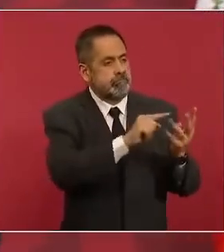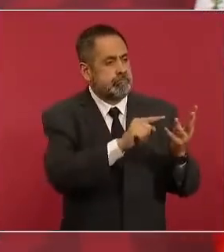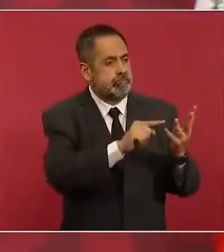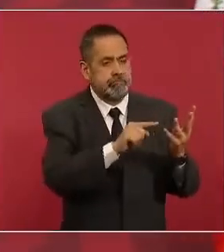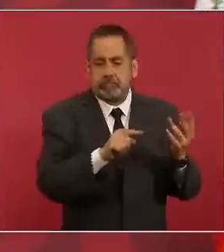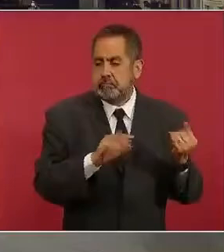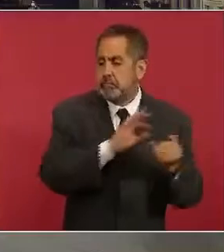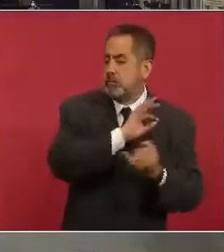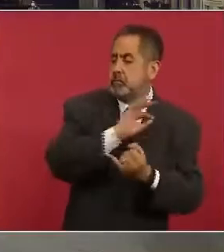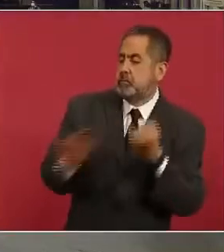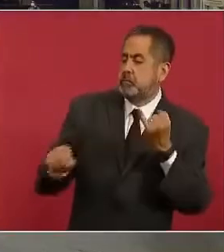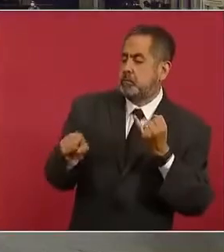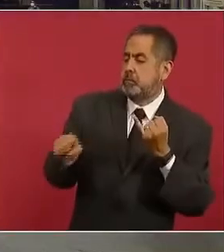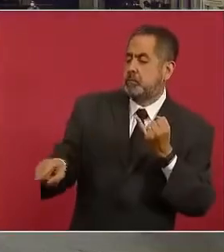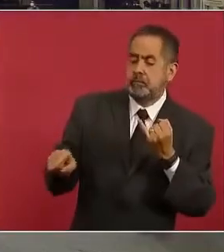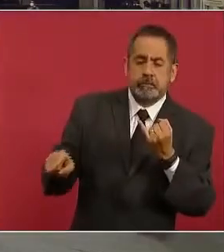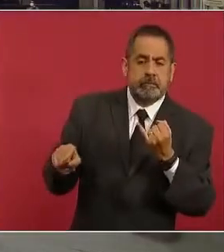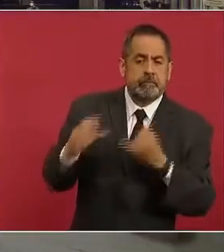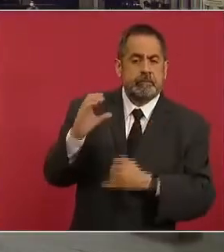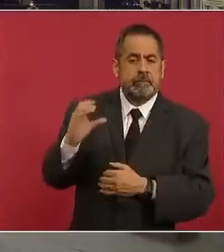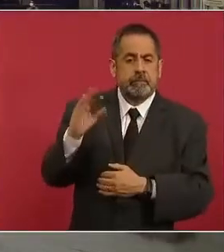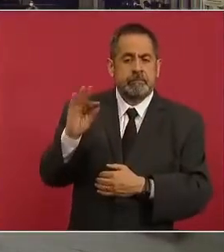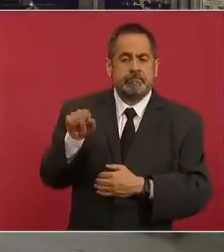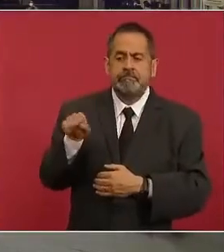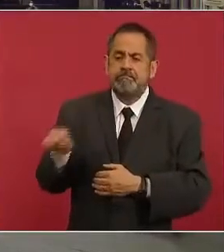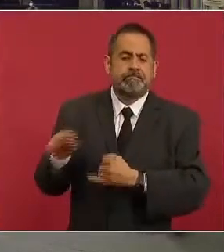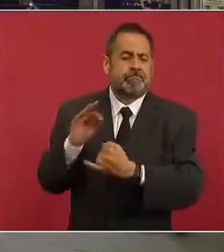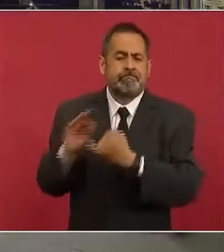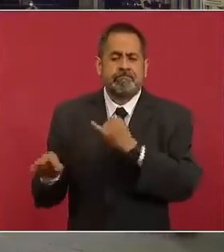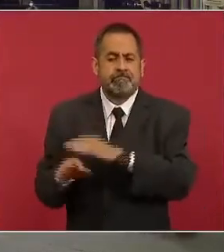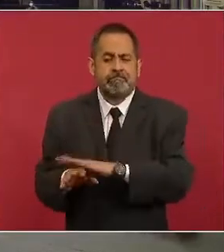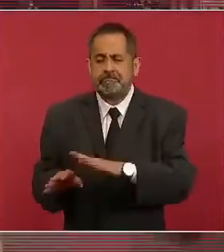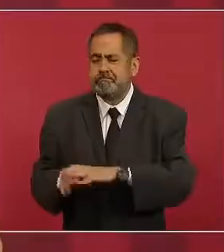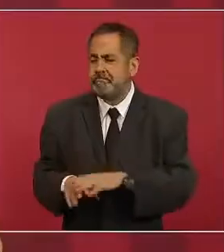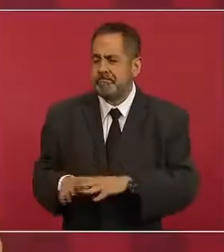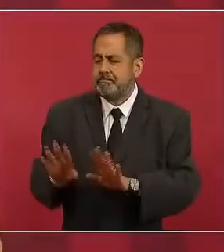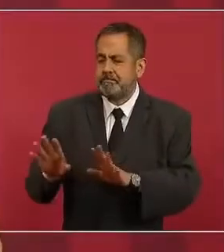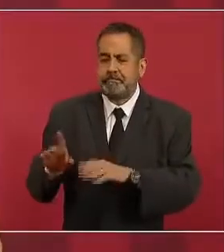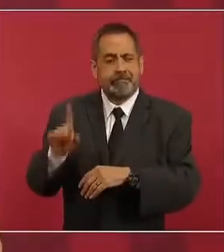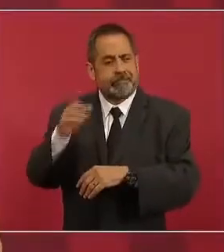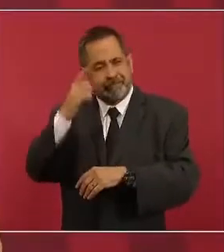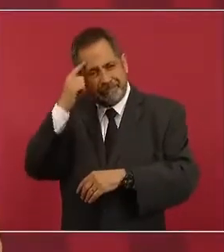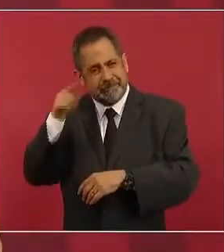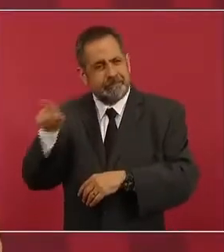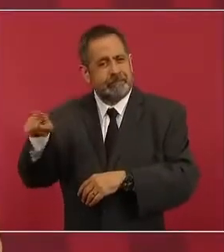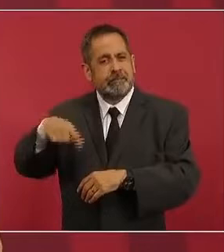a la energía que produce la Comisión Federal en las hidroeléctricas,